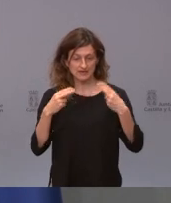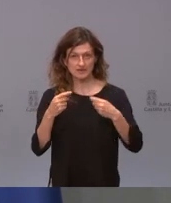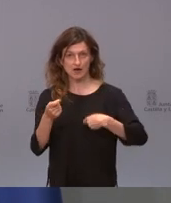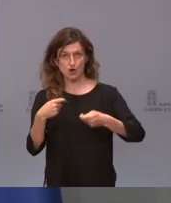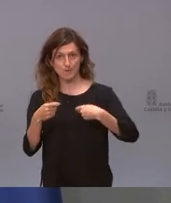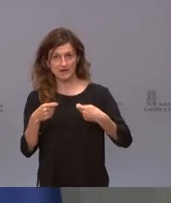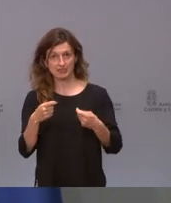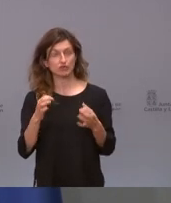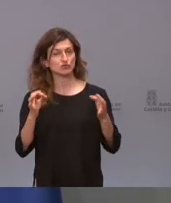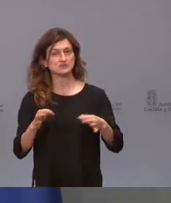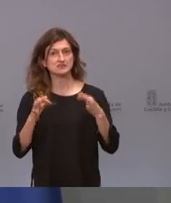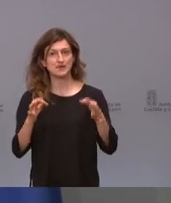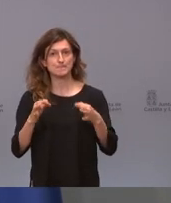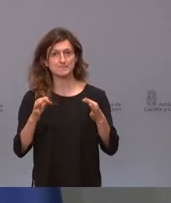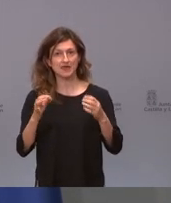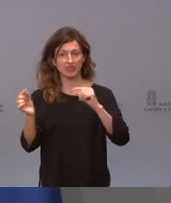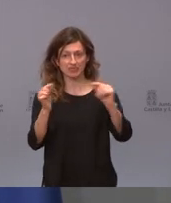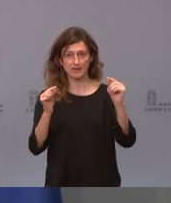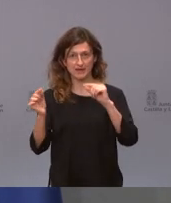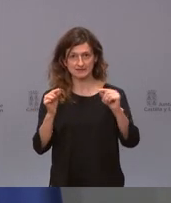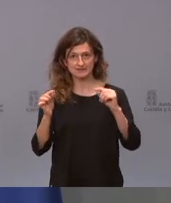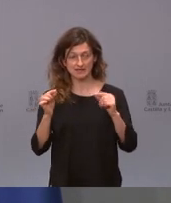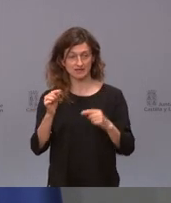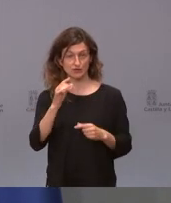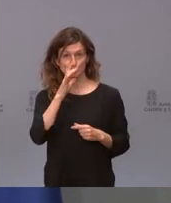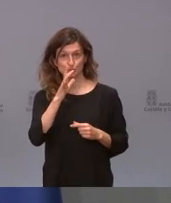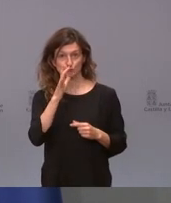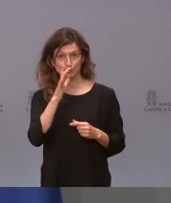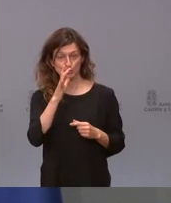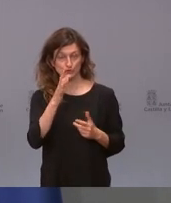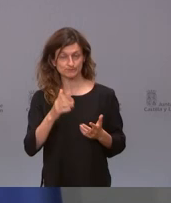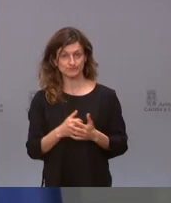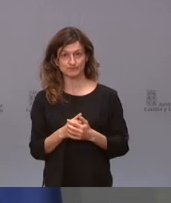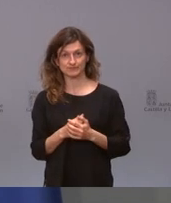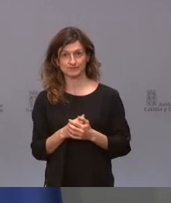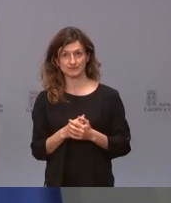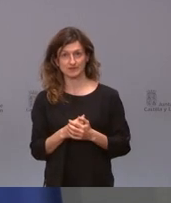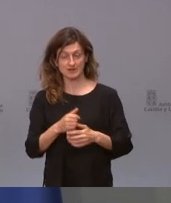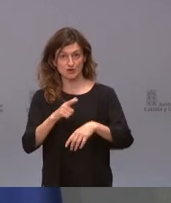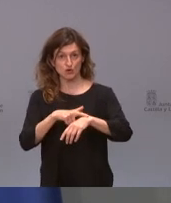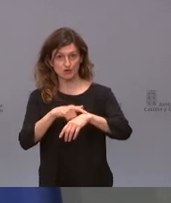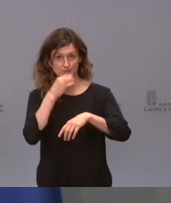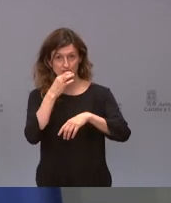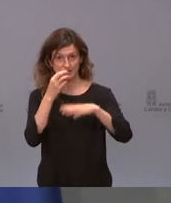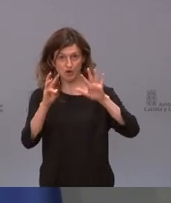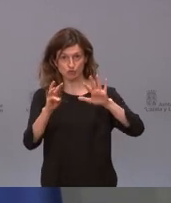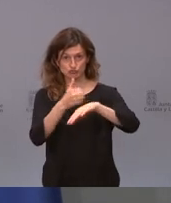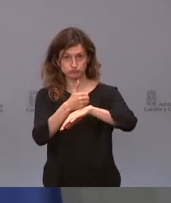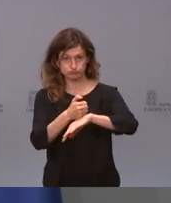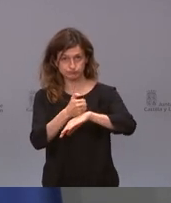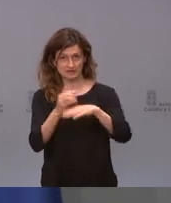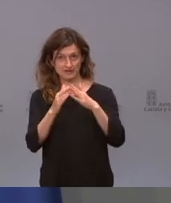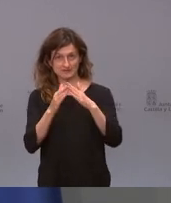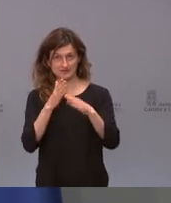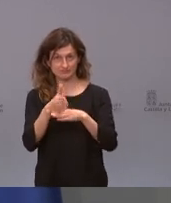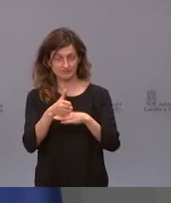un motivo de debate y además estuvo casi en el origen de el toque de queda a las 8 de la tarde que independientemente del